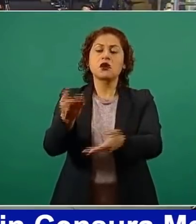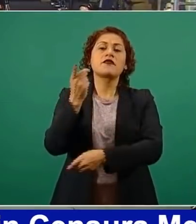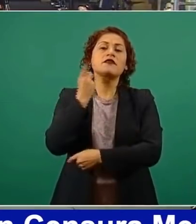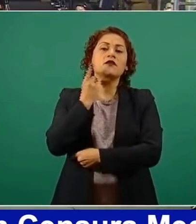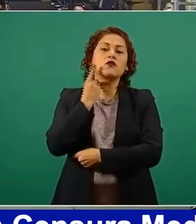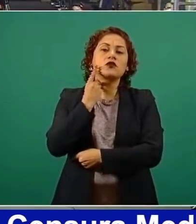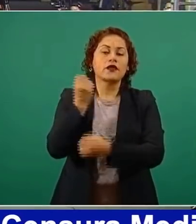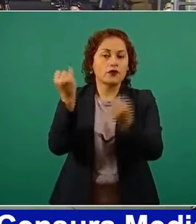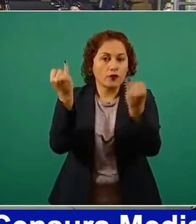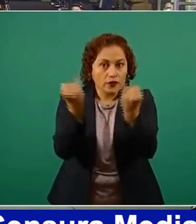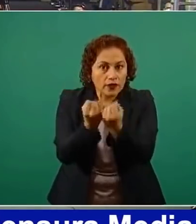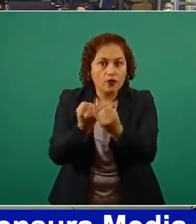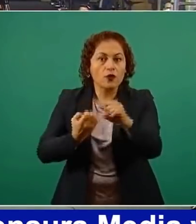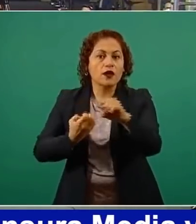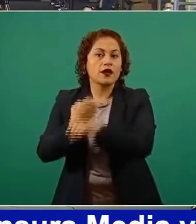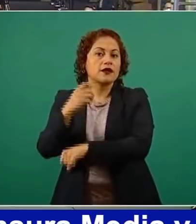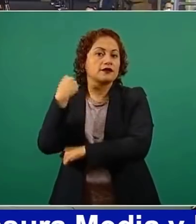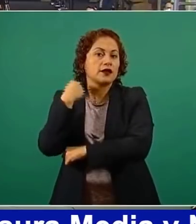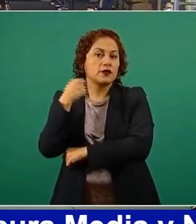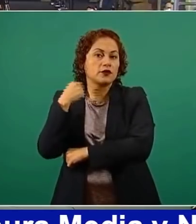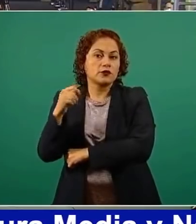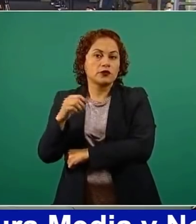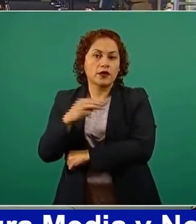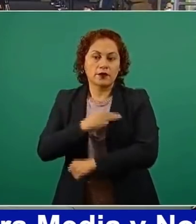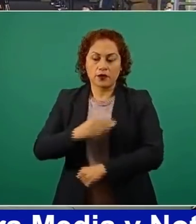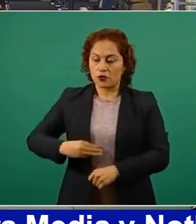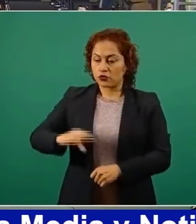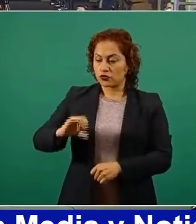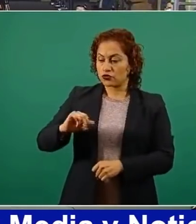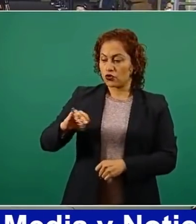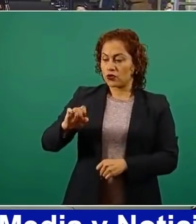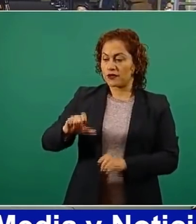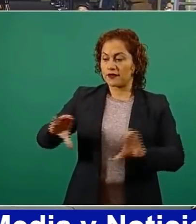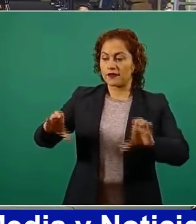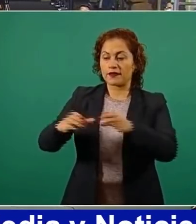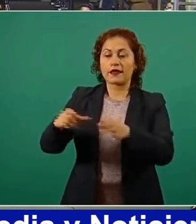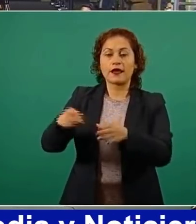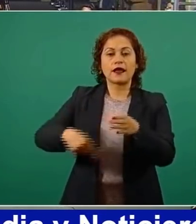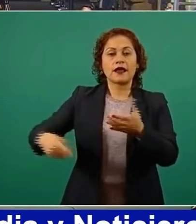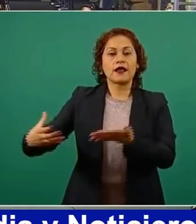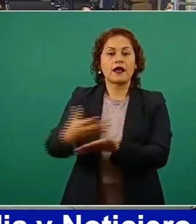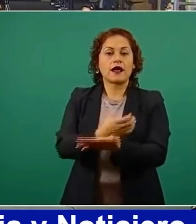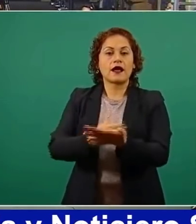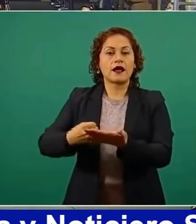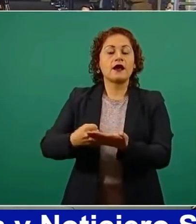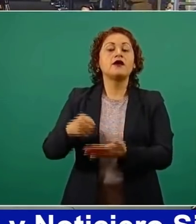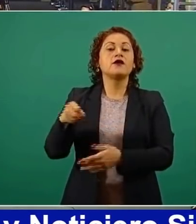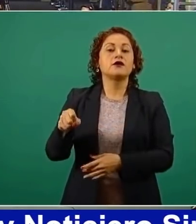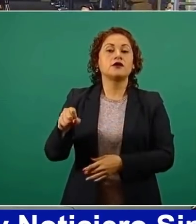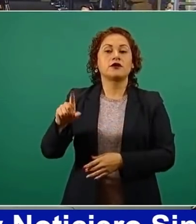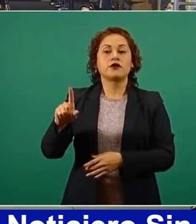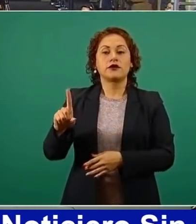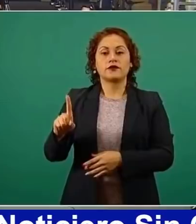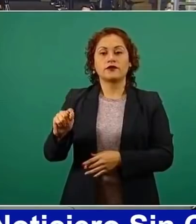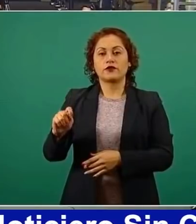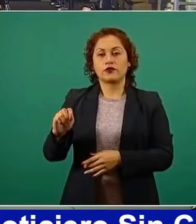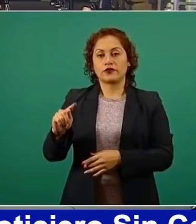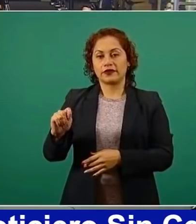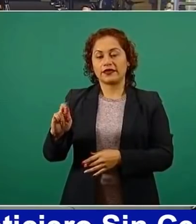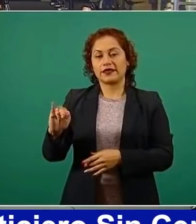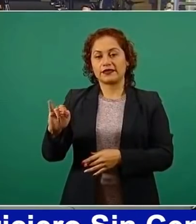lo mismo. En la región de La Chontalpa es electo diputado don Tirso Inurreta,